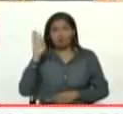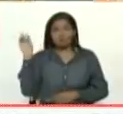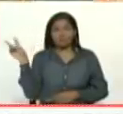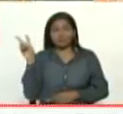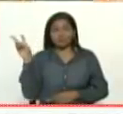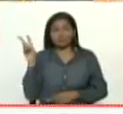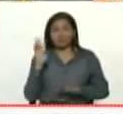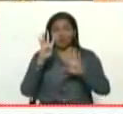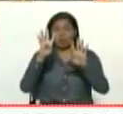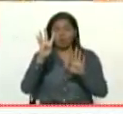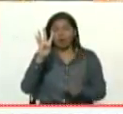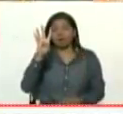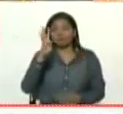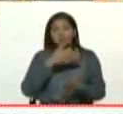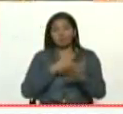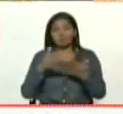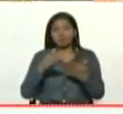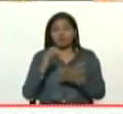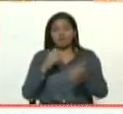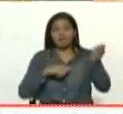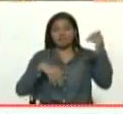de 4 millones a